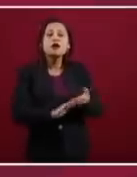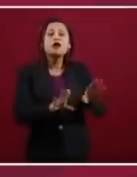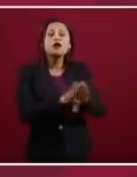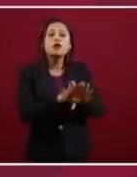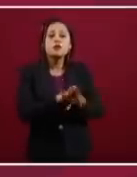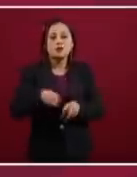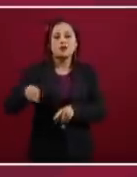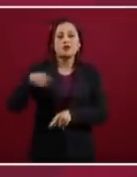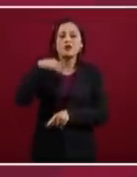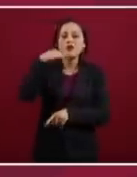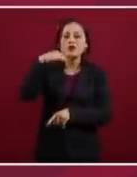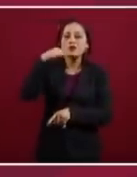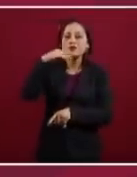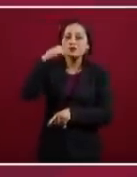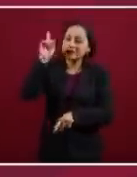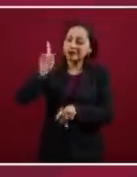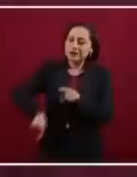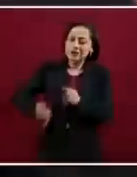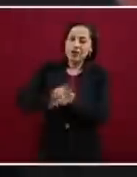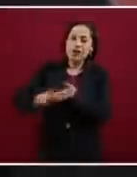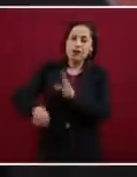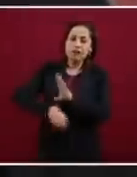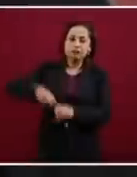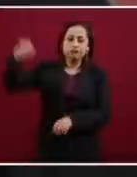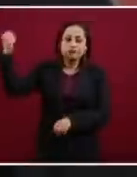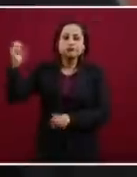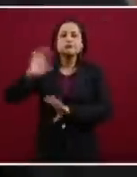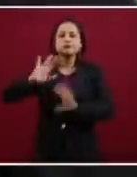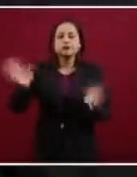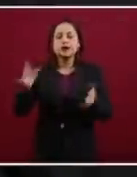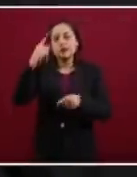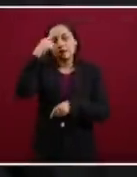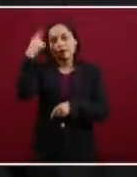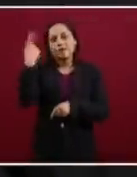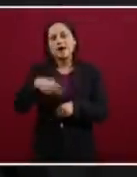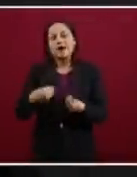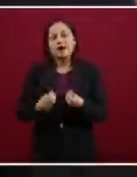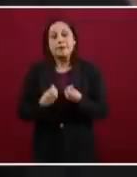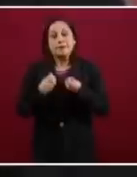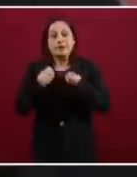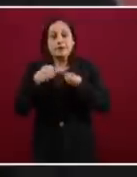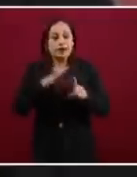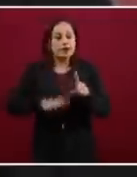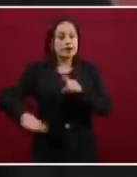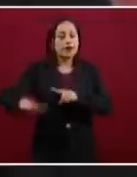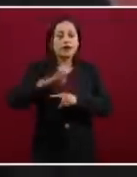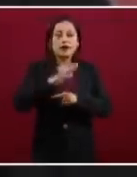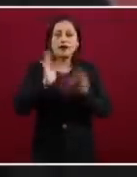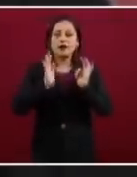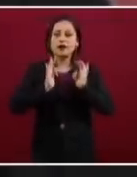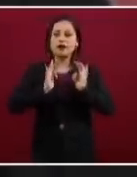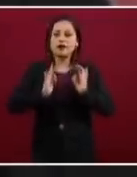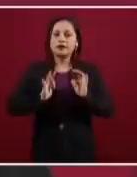qué vivamos en paz para que haya tranquilidad